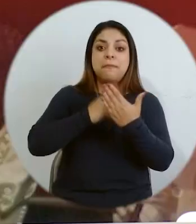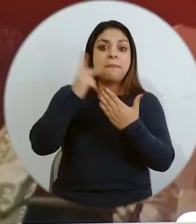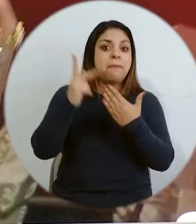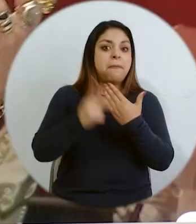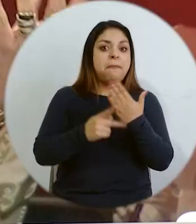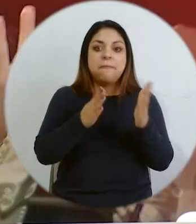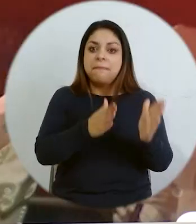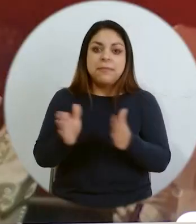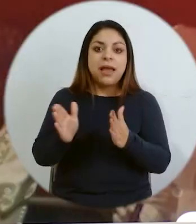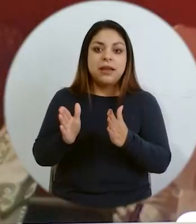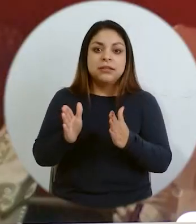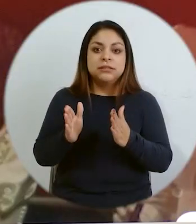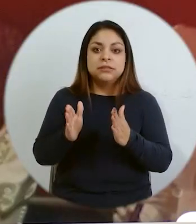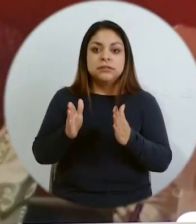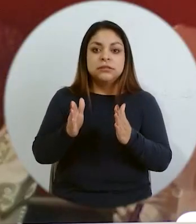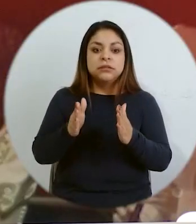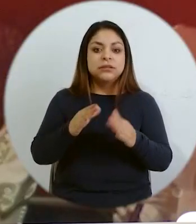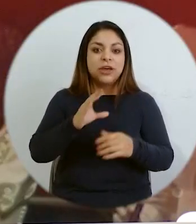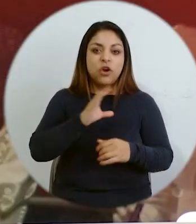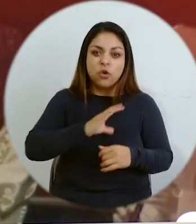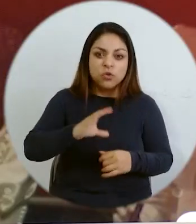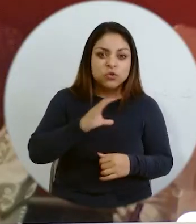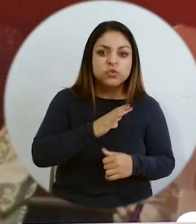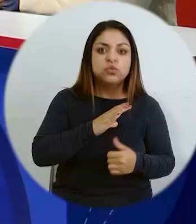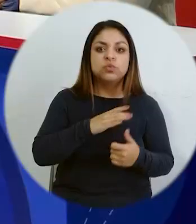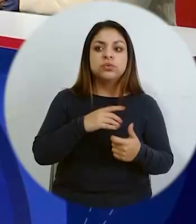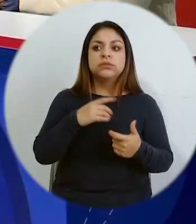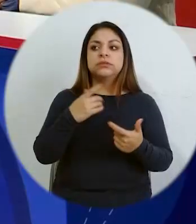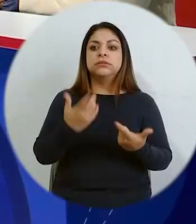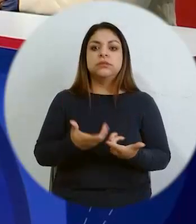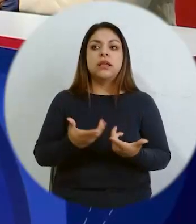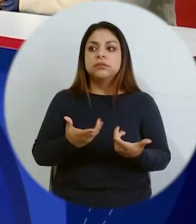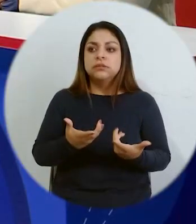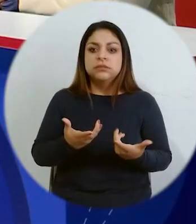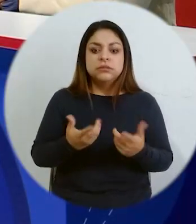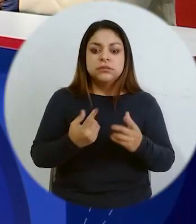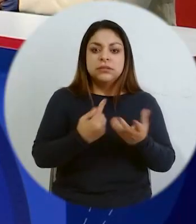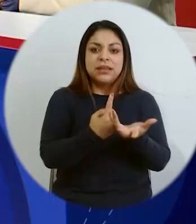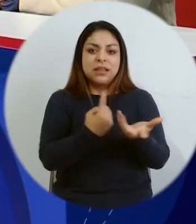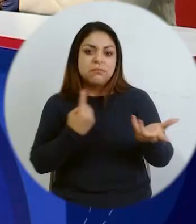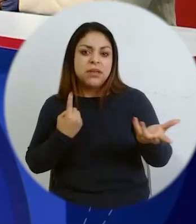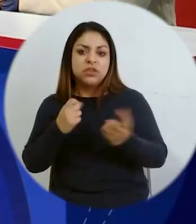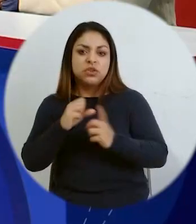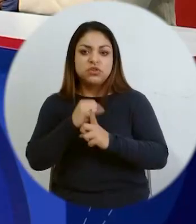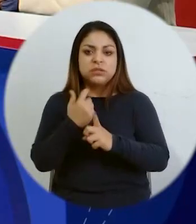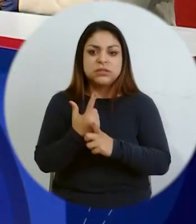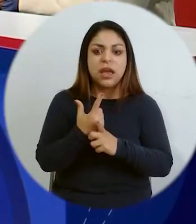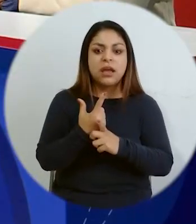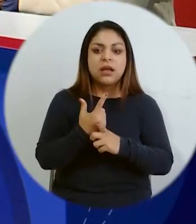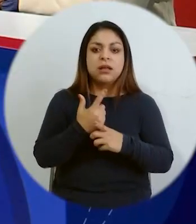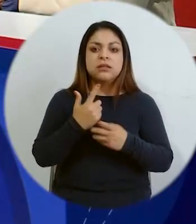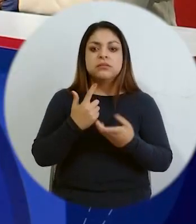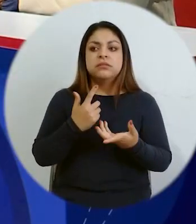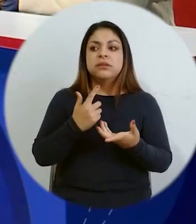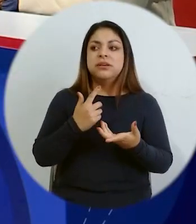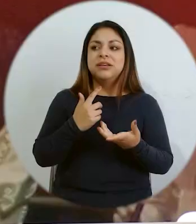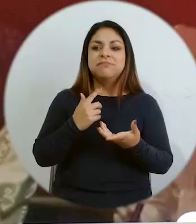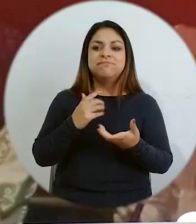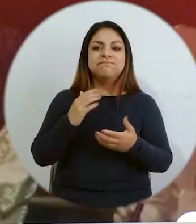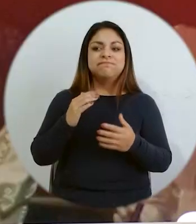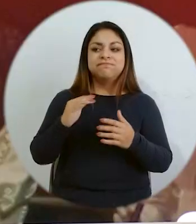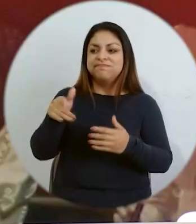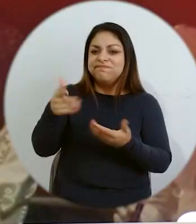hay planes ya muy definidos de autoeliminación, conductas autolesivas, aislamiento social, ostracismo,